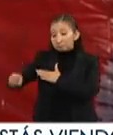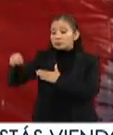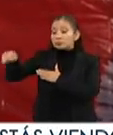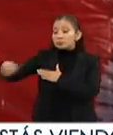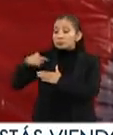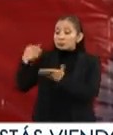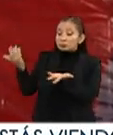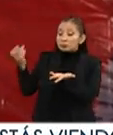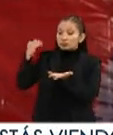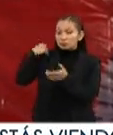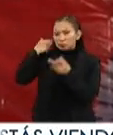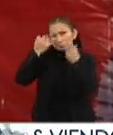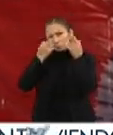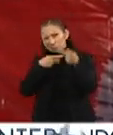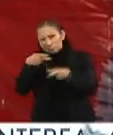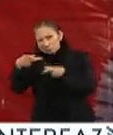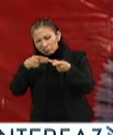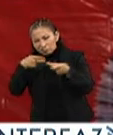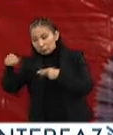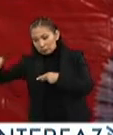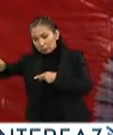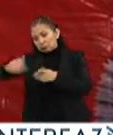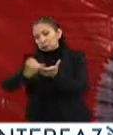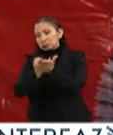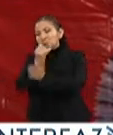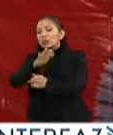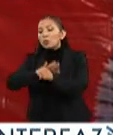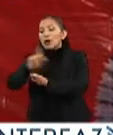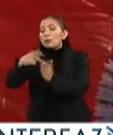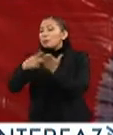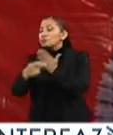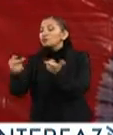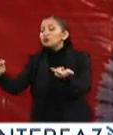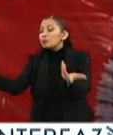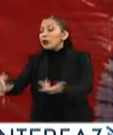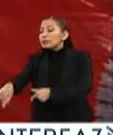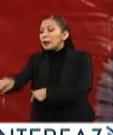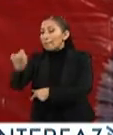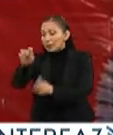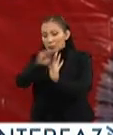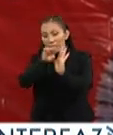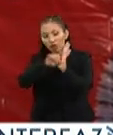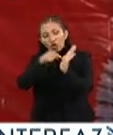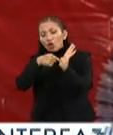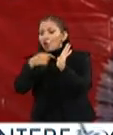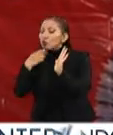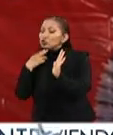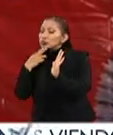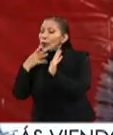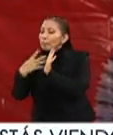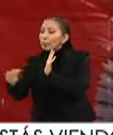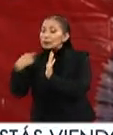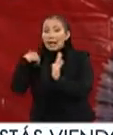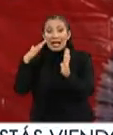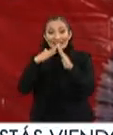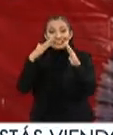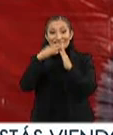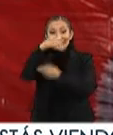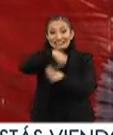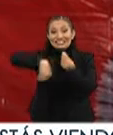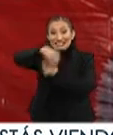donde programan, ellos deciden qué proyecto van a hacer en esa metodología y decidieron hacer vivienda